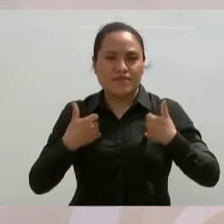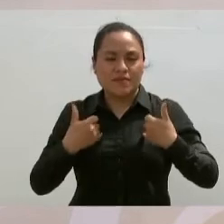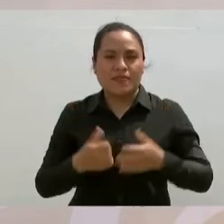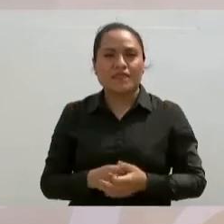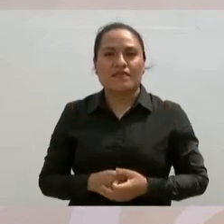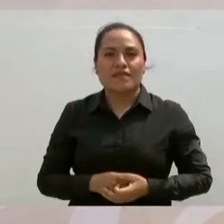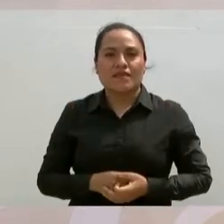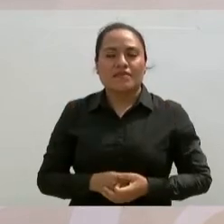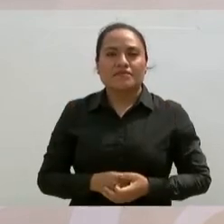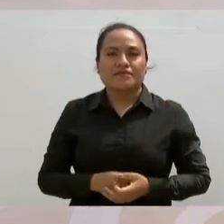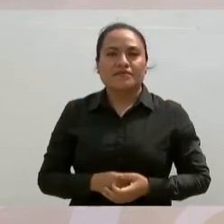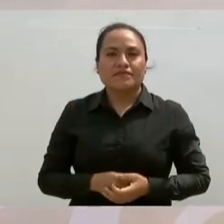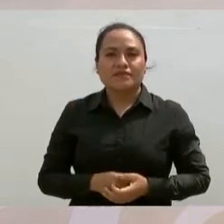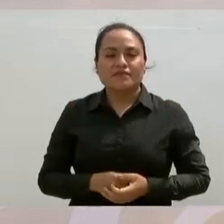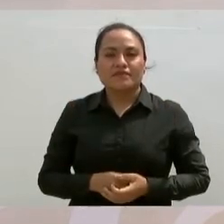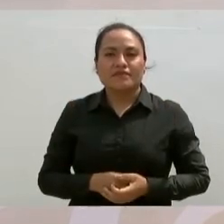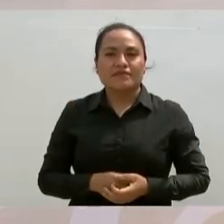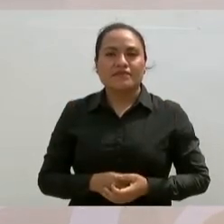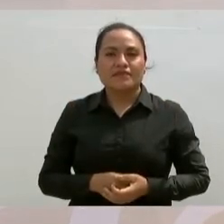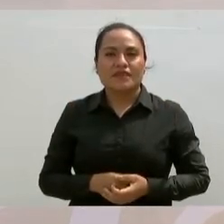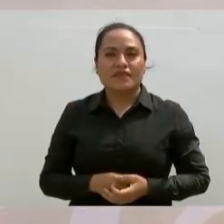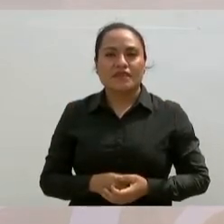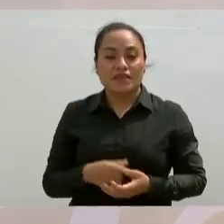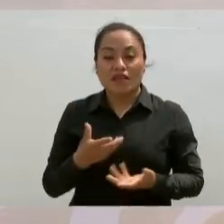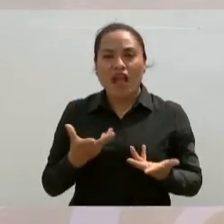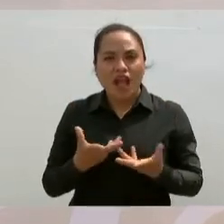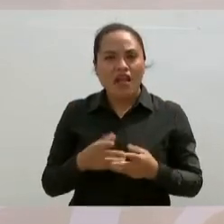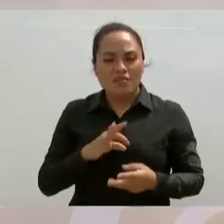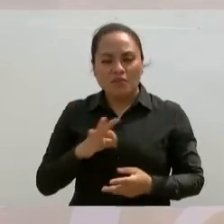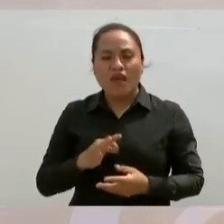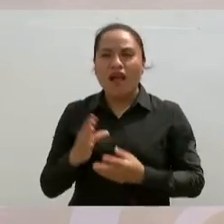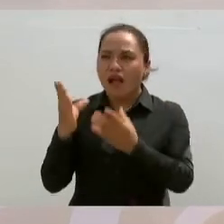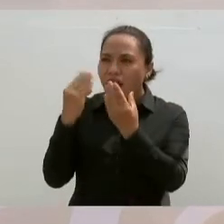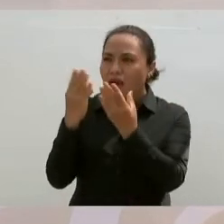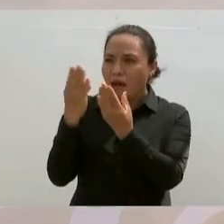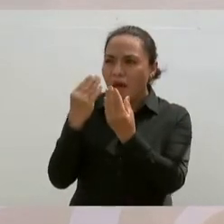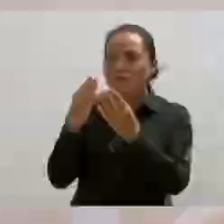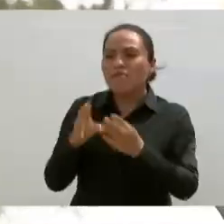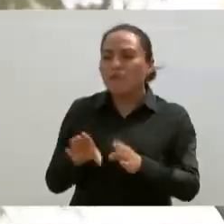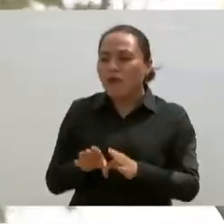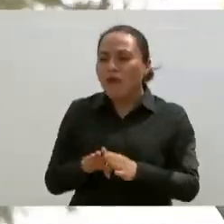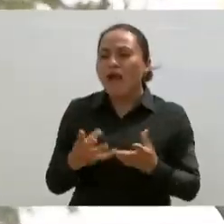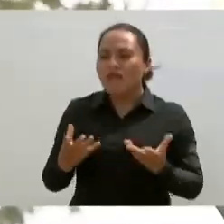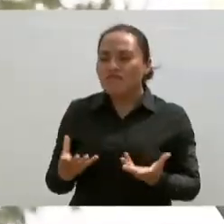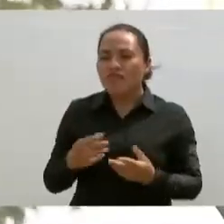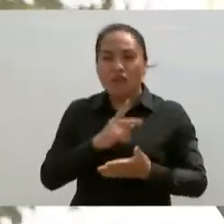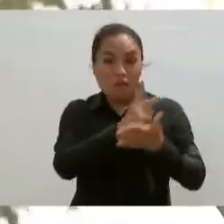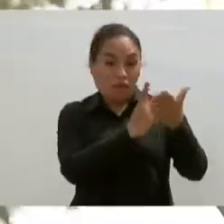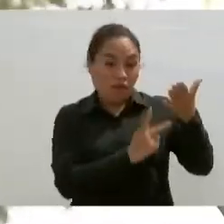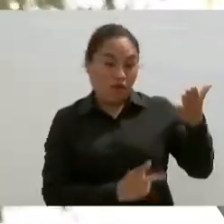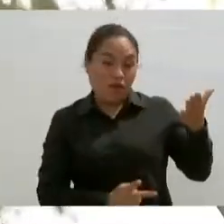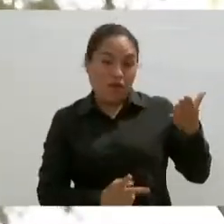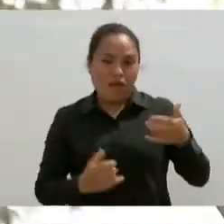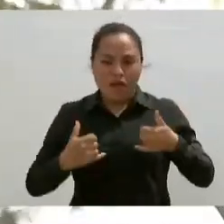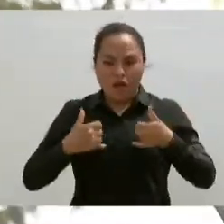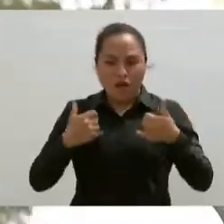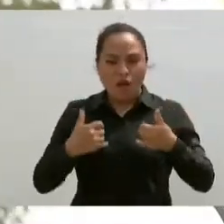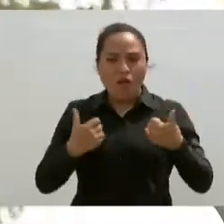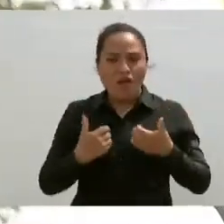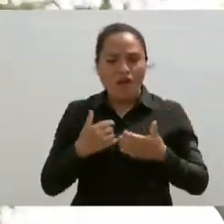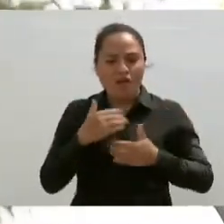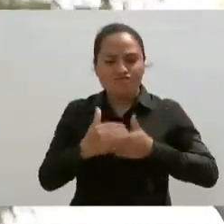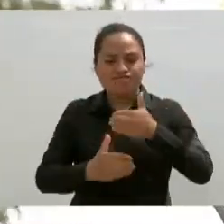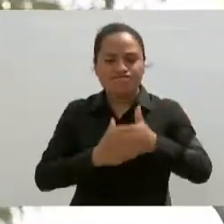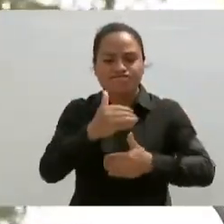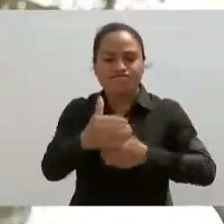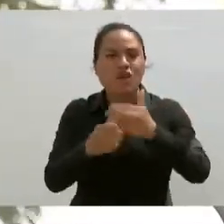que están formándose, capacitándose en el programa Jóvenes Construyendo el